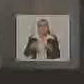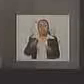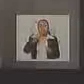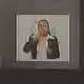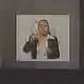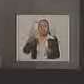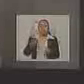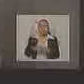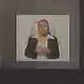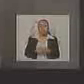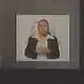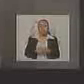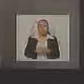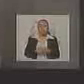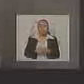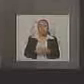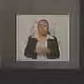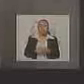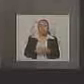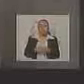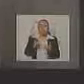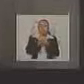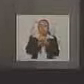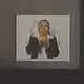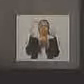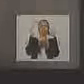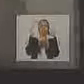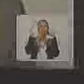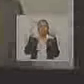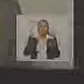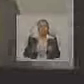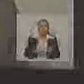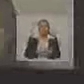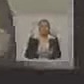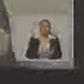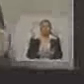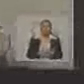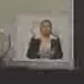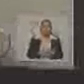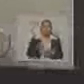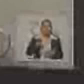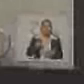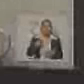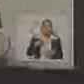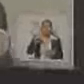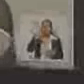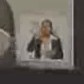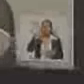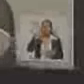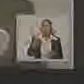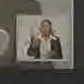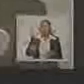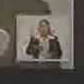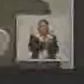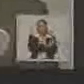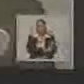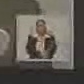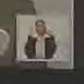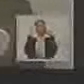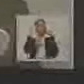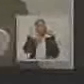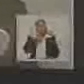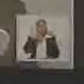el candidato Jesús Porfirio González Schmala. Adelante. Es una vergüenza que en la delegación Benito